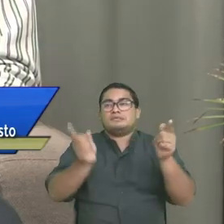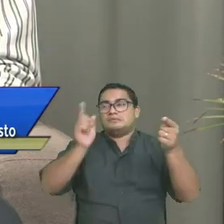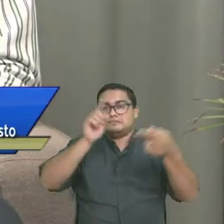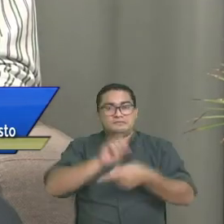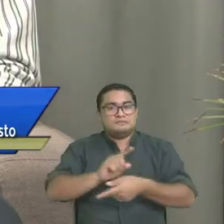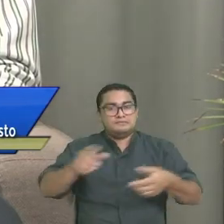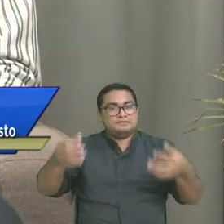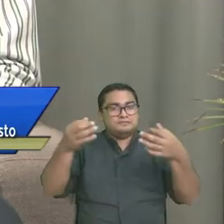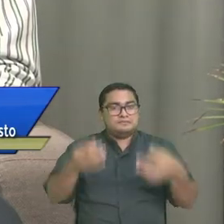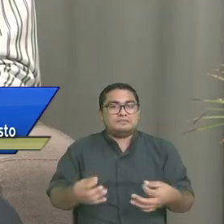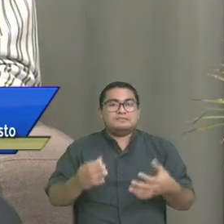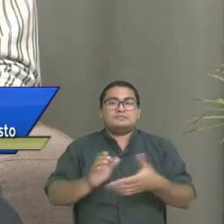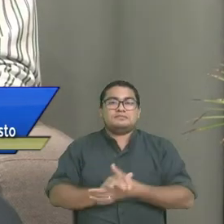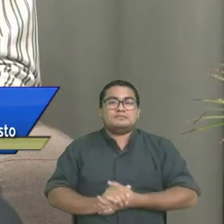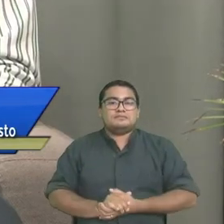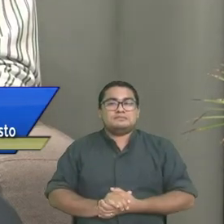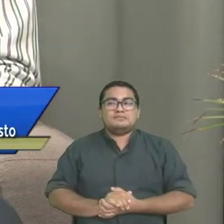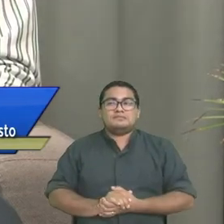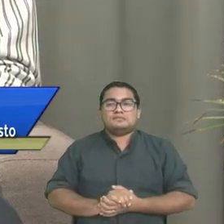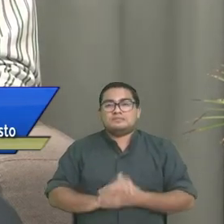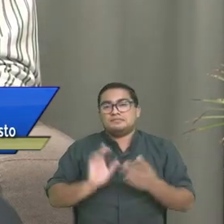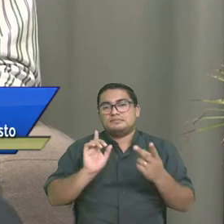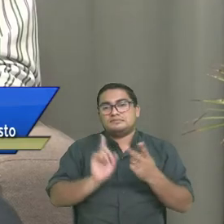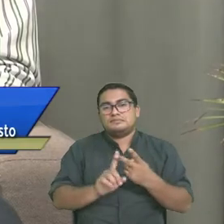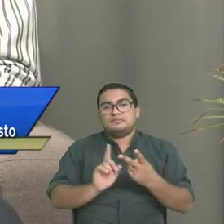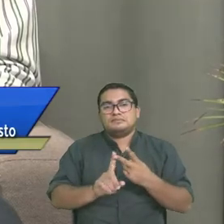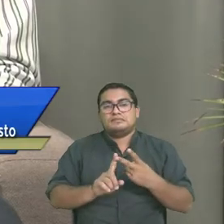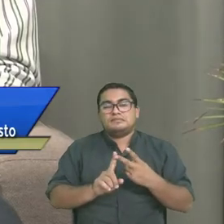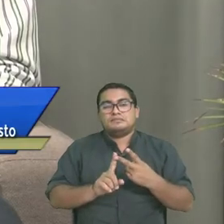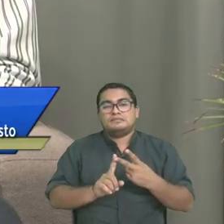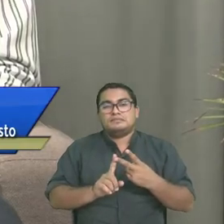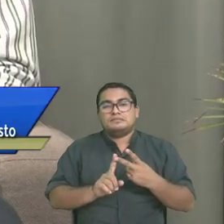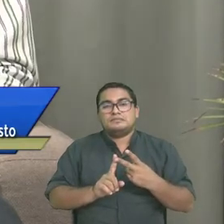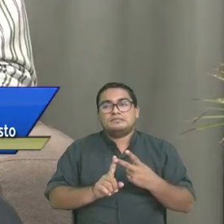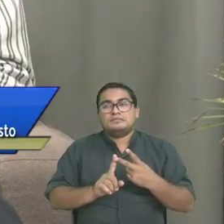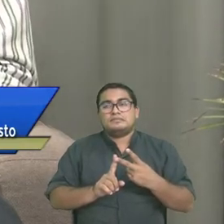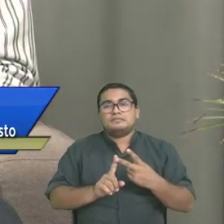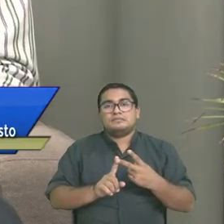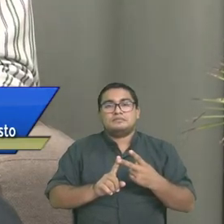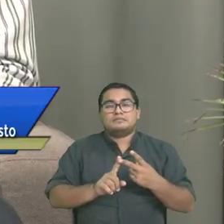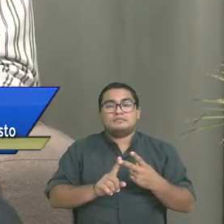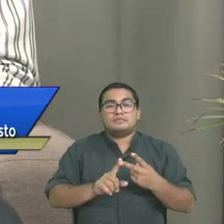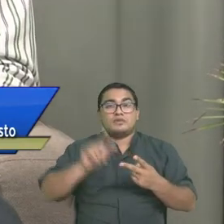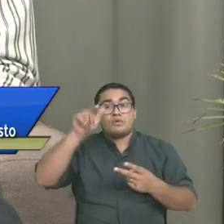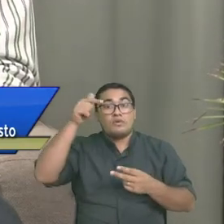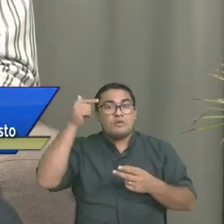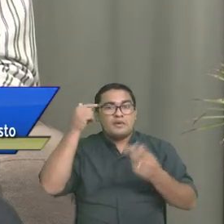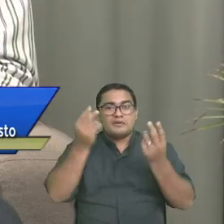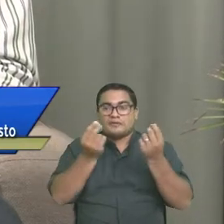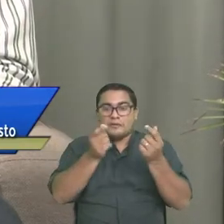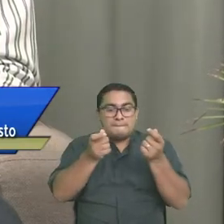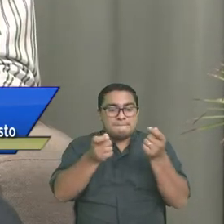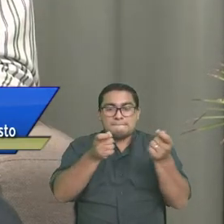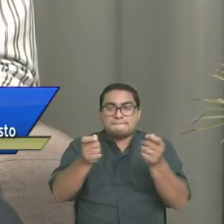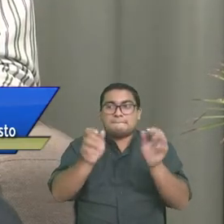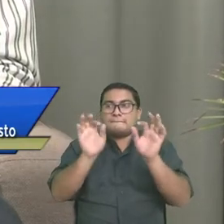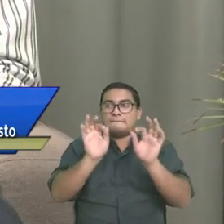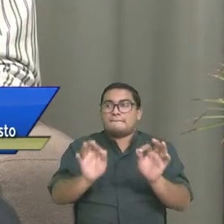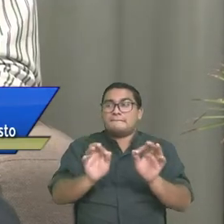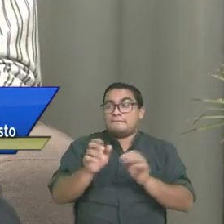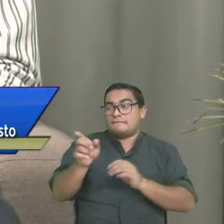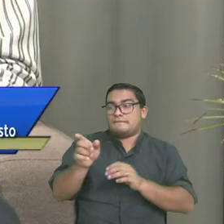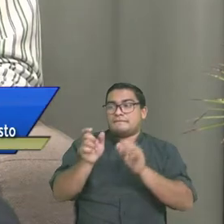y la pobreza extrema. Segundo, eficiencia administrativa. O sea, Gualmaro, por